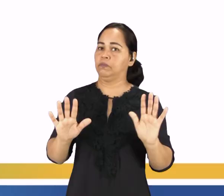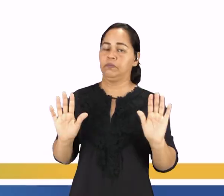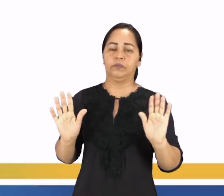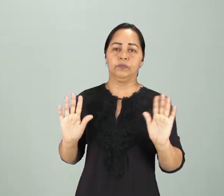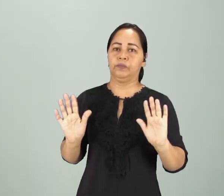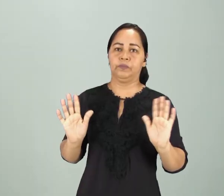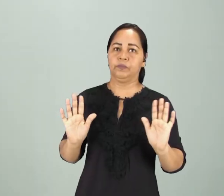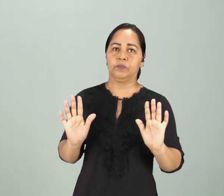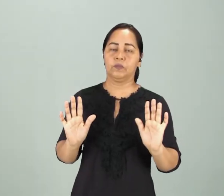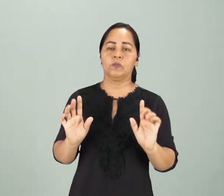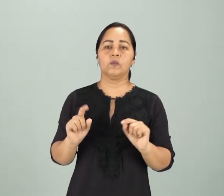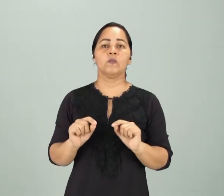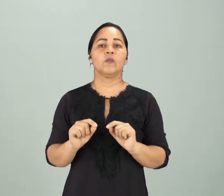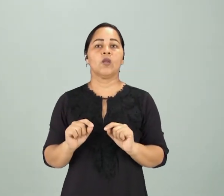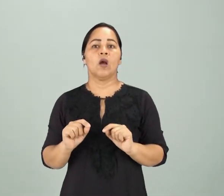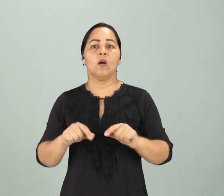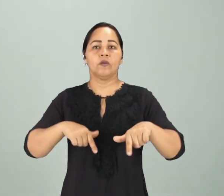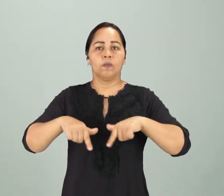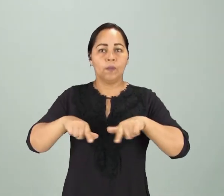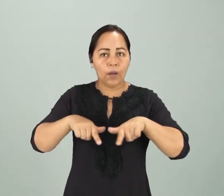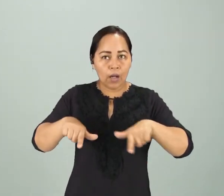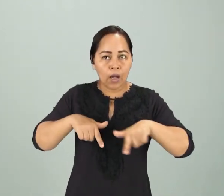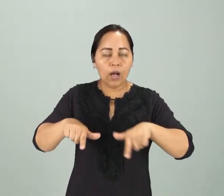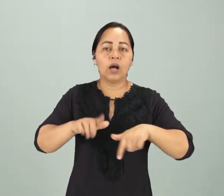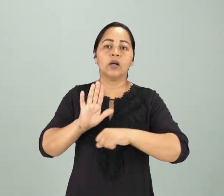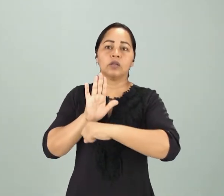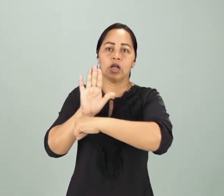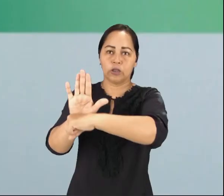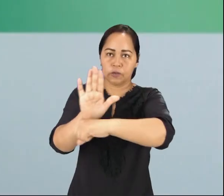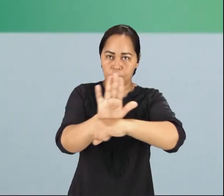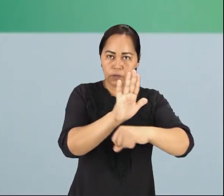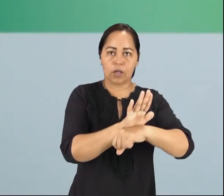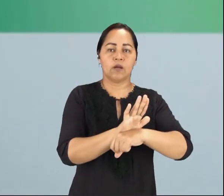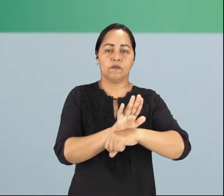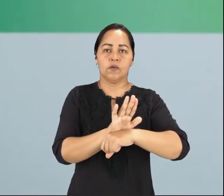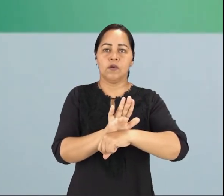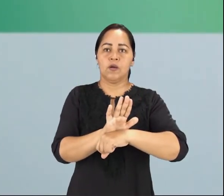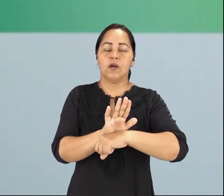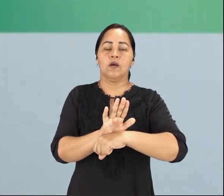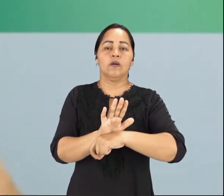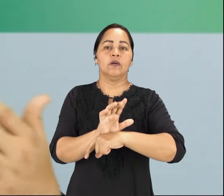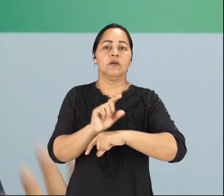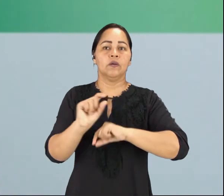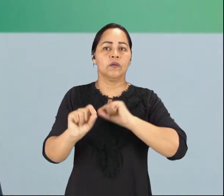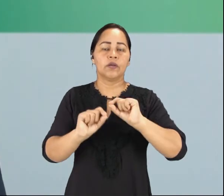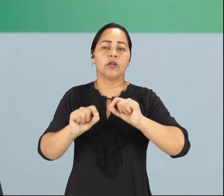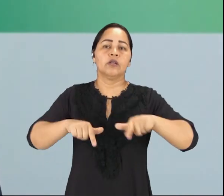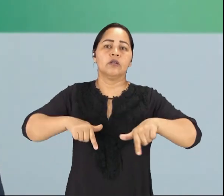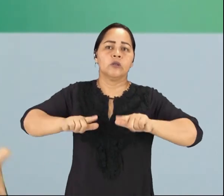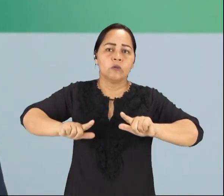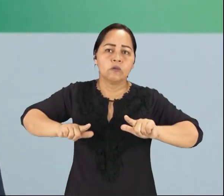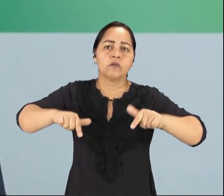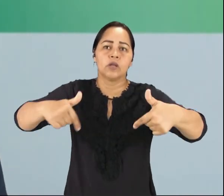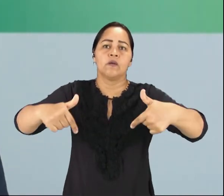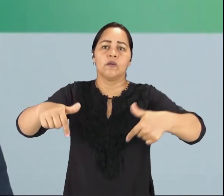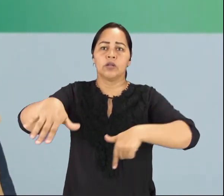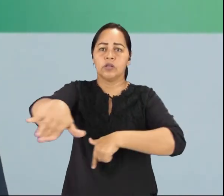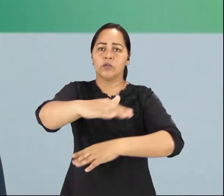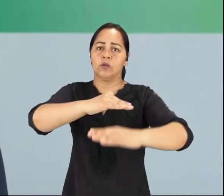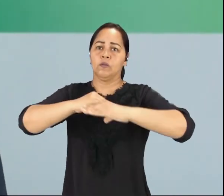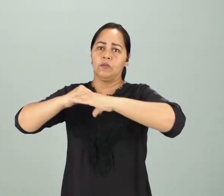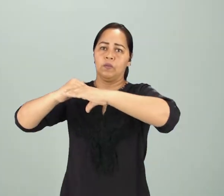operarios, pero trabajaba en defensa de ellos, ¿no? Trabajaba para que estas personas